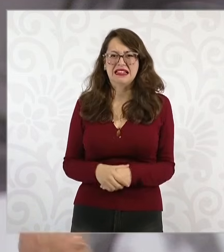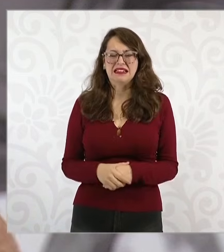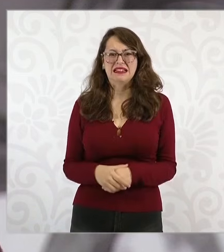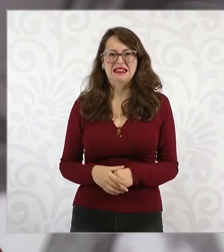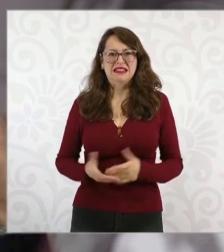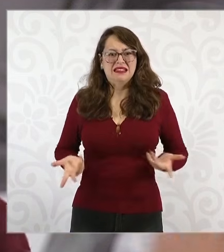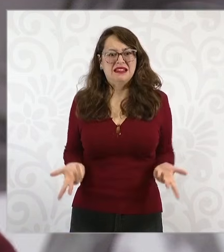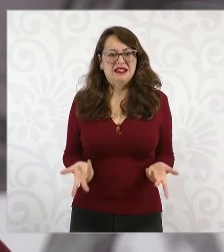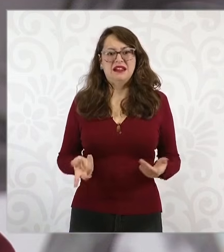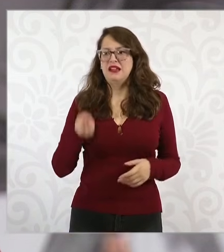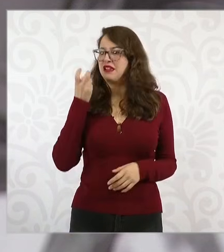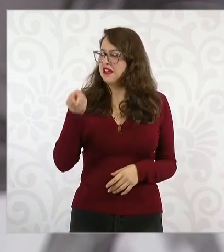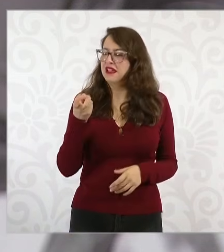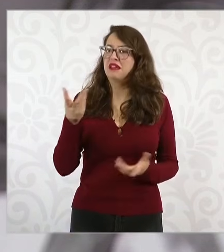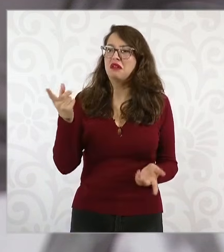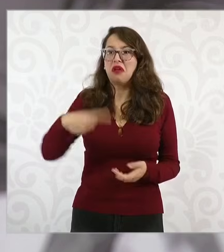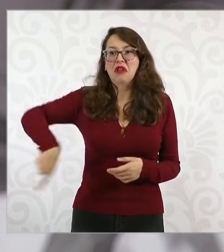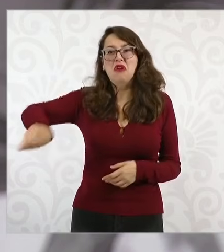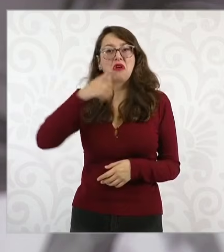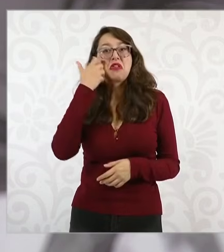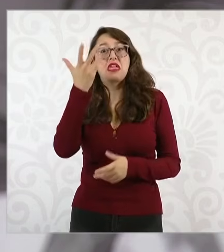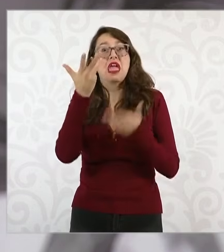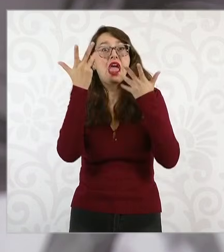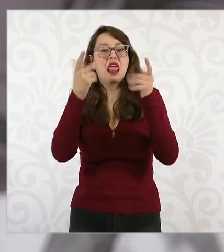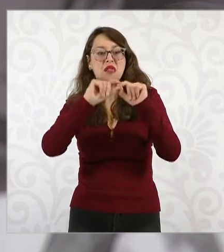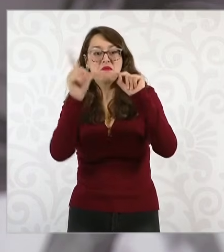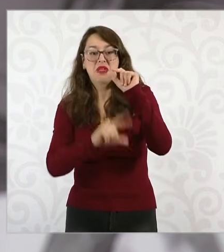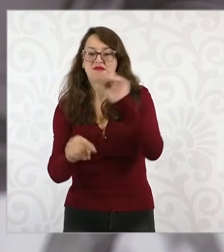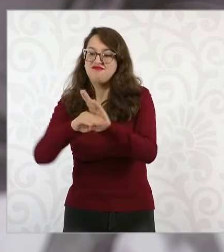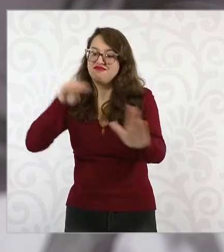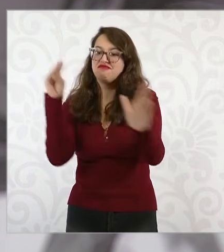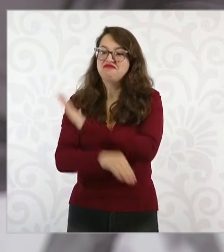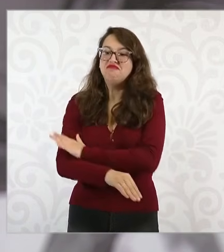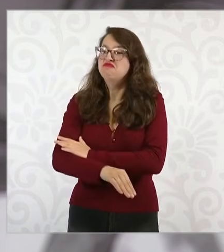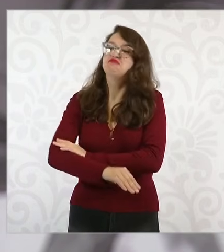Y no, a México le va a ir muy bien, muy bien.